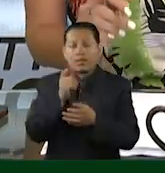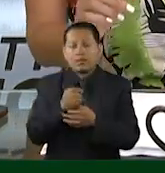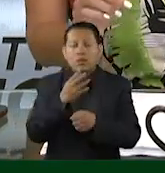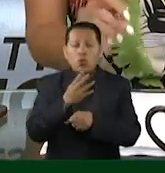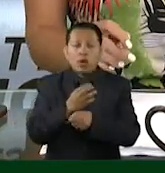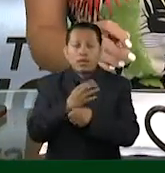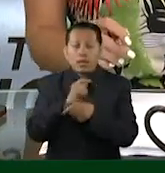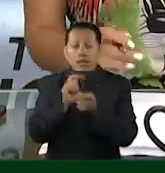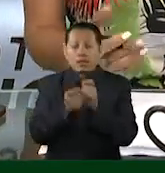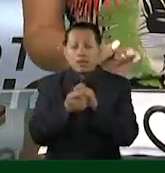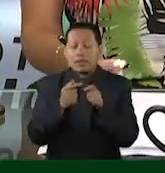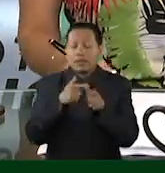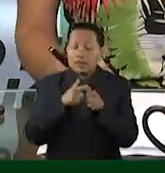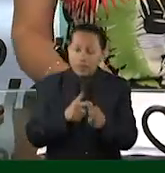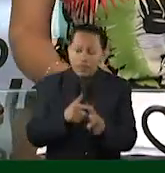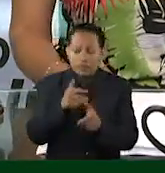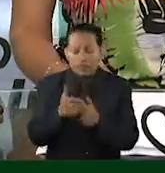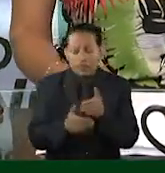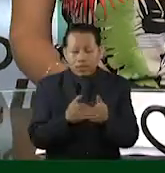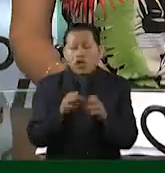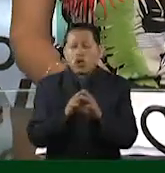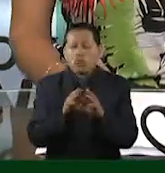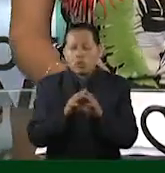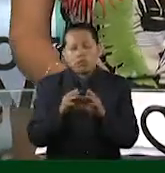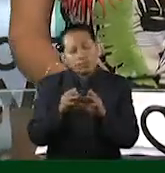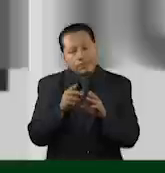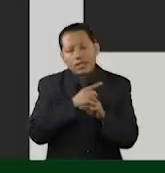seguir construyéndose por la vía pacífica.